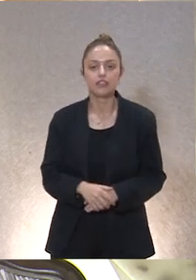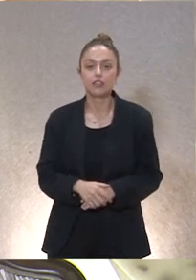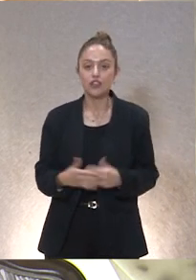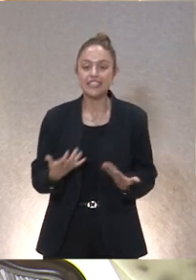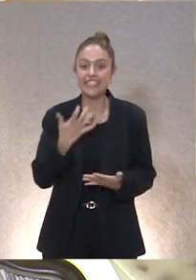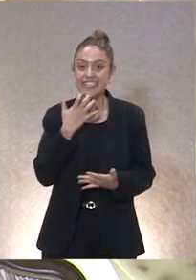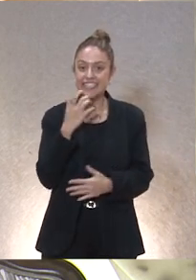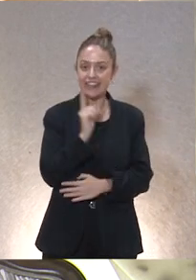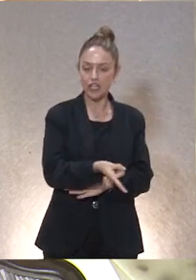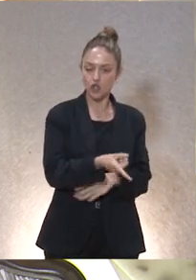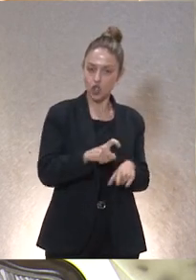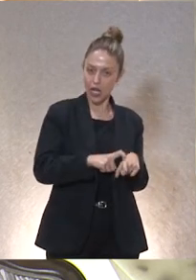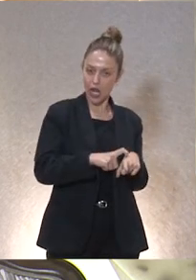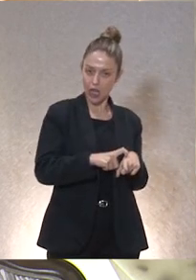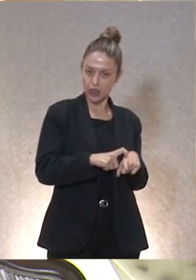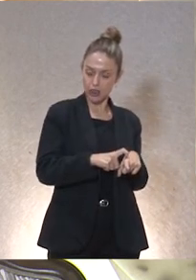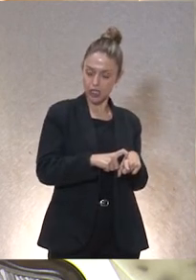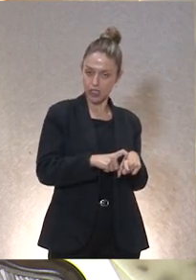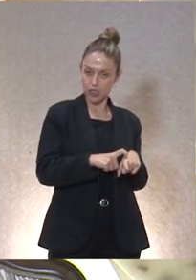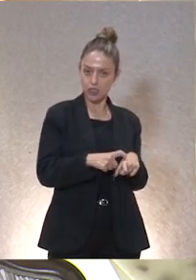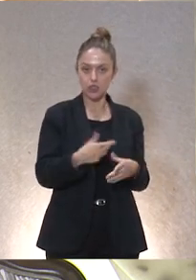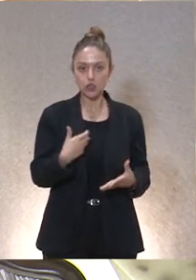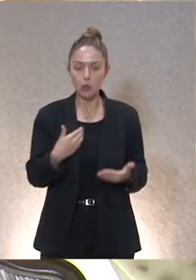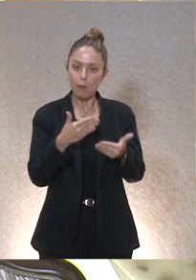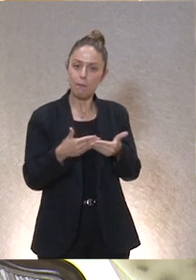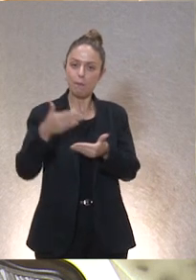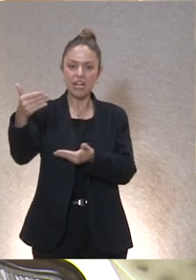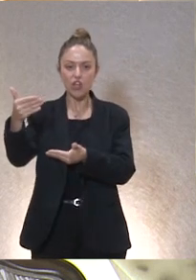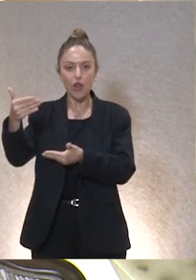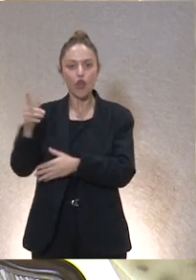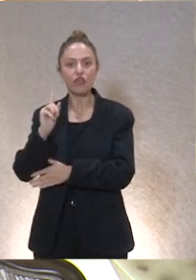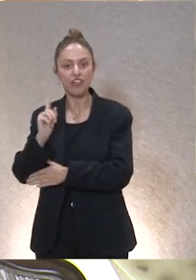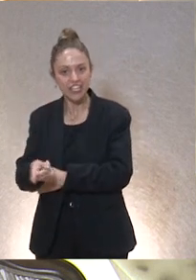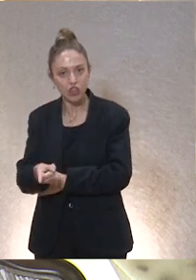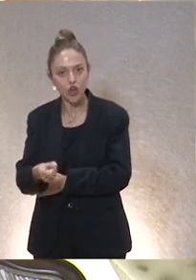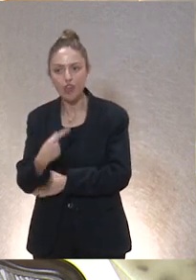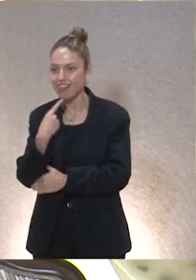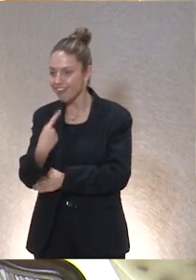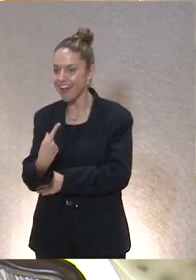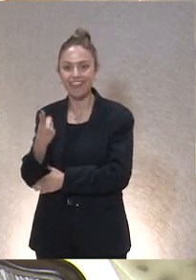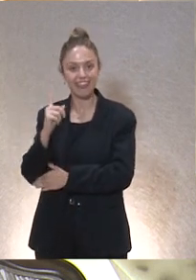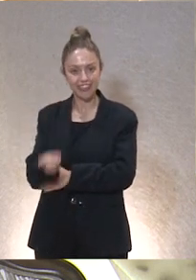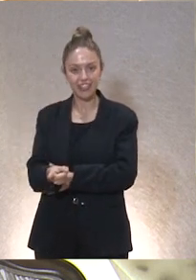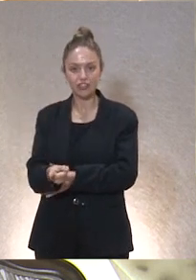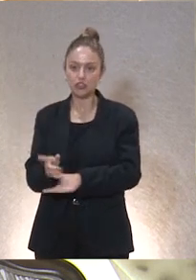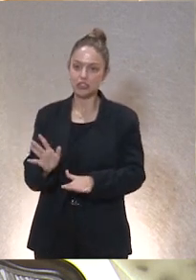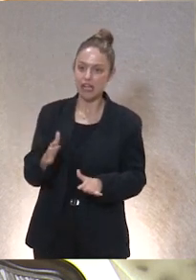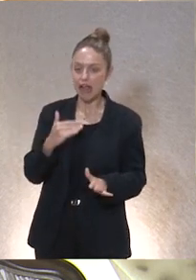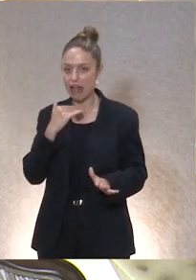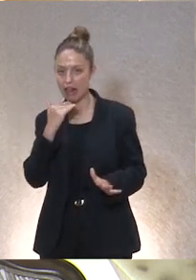el director tiene carácter por ejemplo yo en un periódico que no le llamen al director director ya se me hace